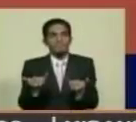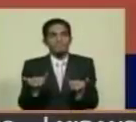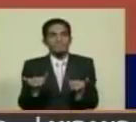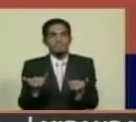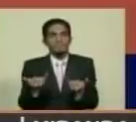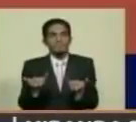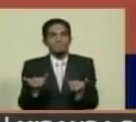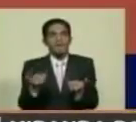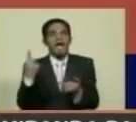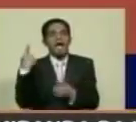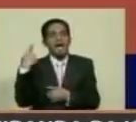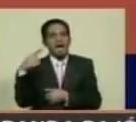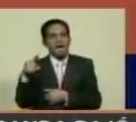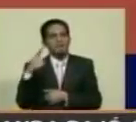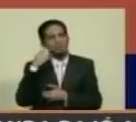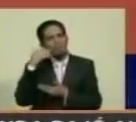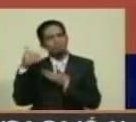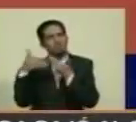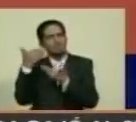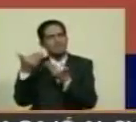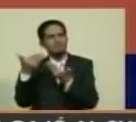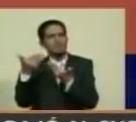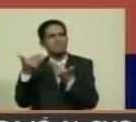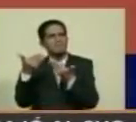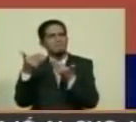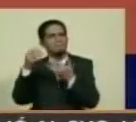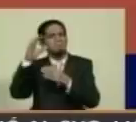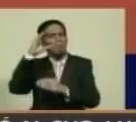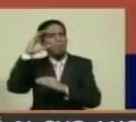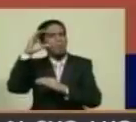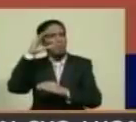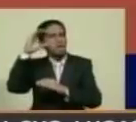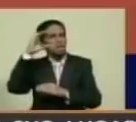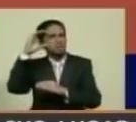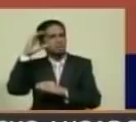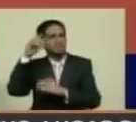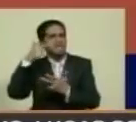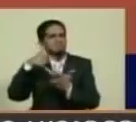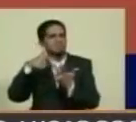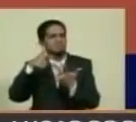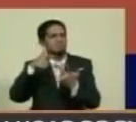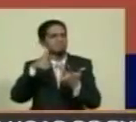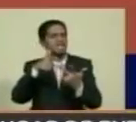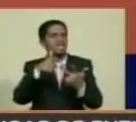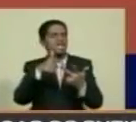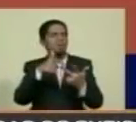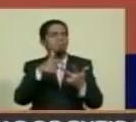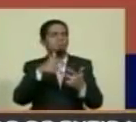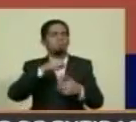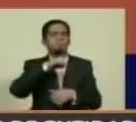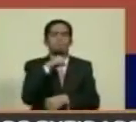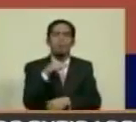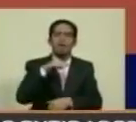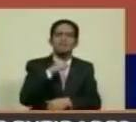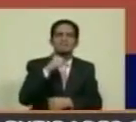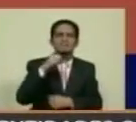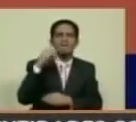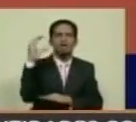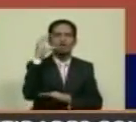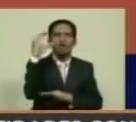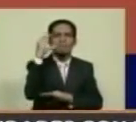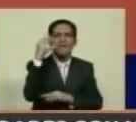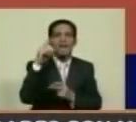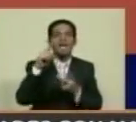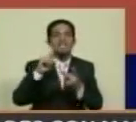podemos llamar un proceso como de reposo, de incomunicación entre los factores de la inteligencia colombiana y la extrema